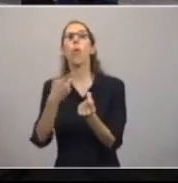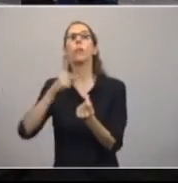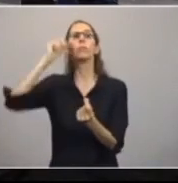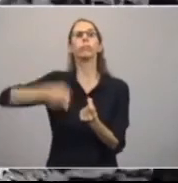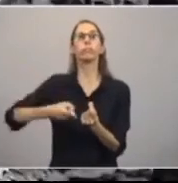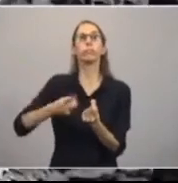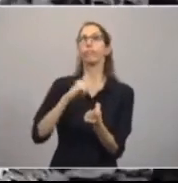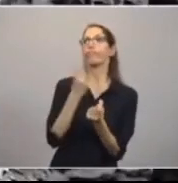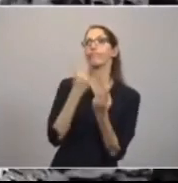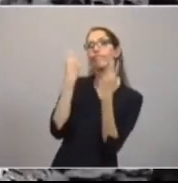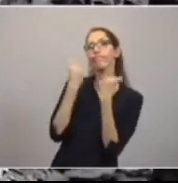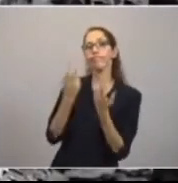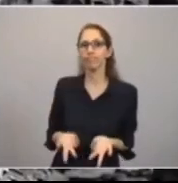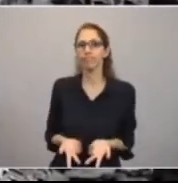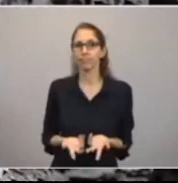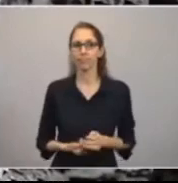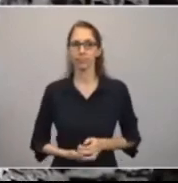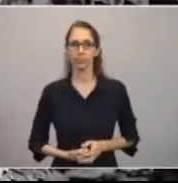quieren.